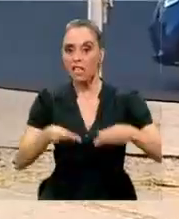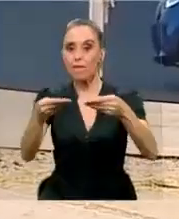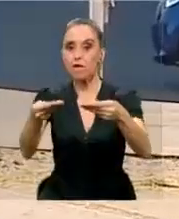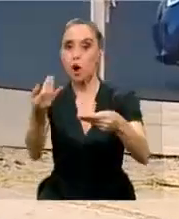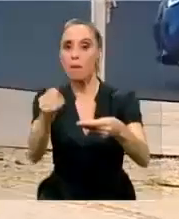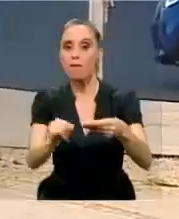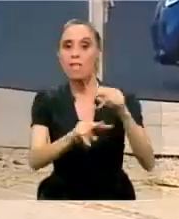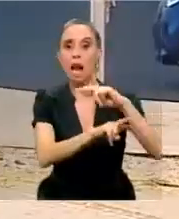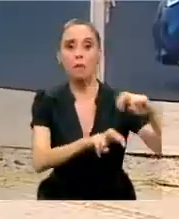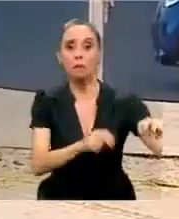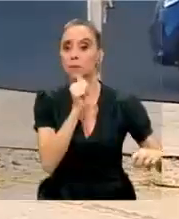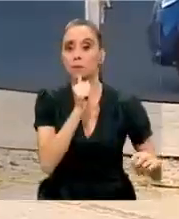su investigación